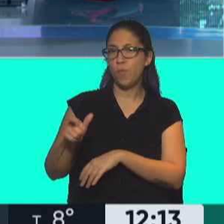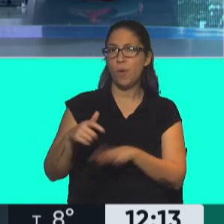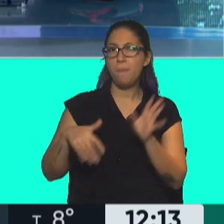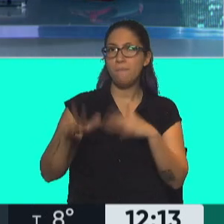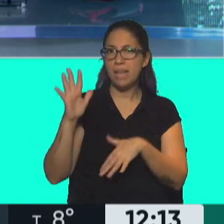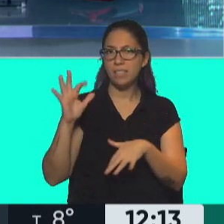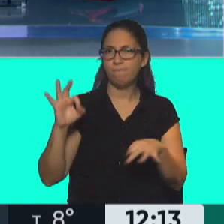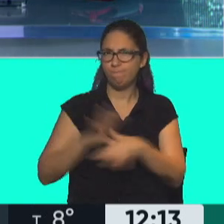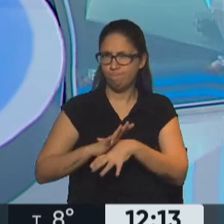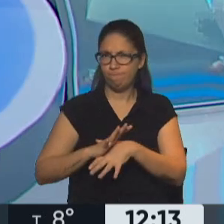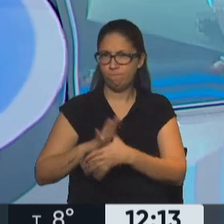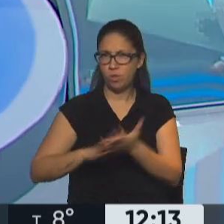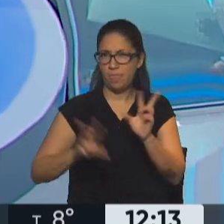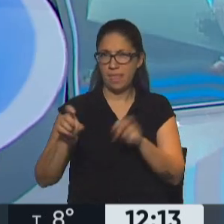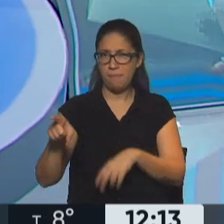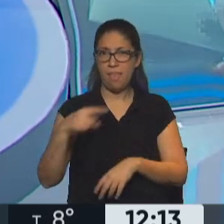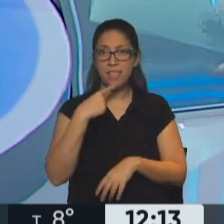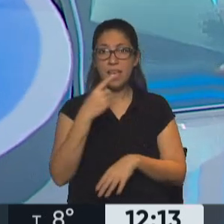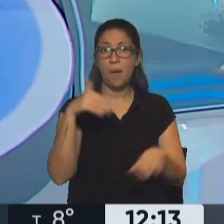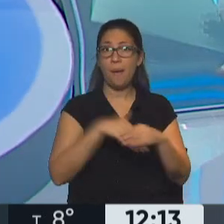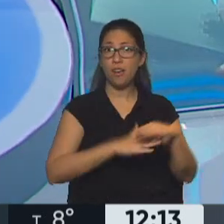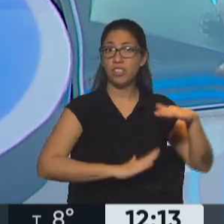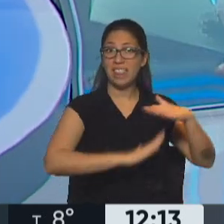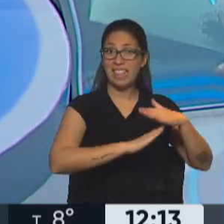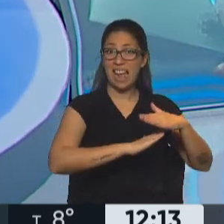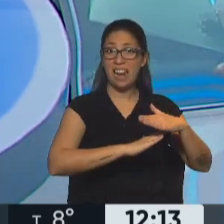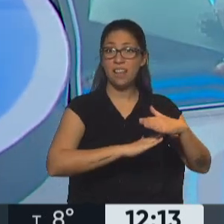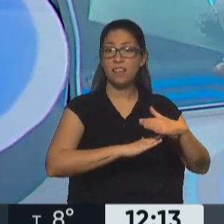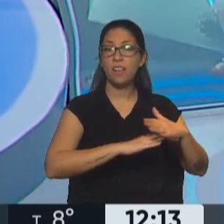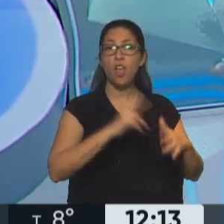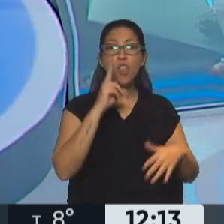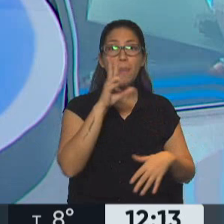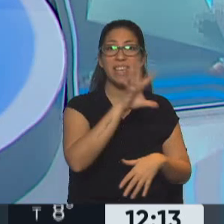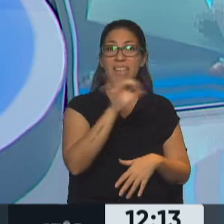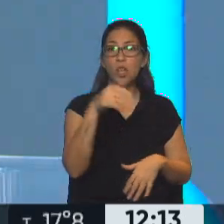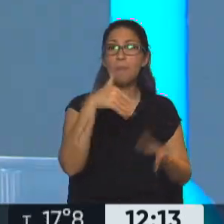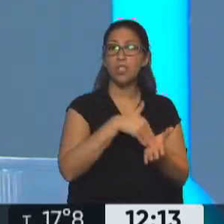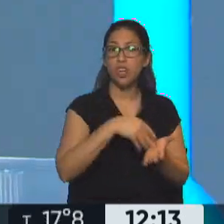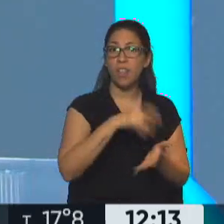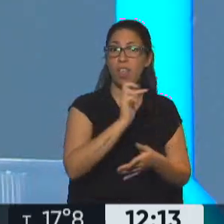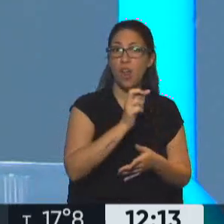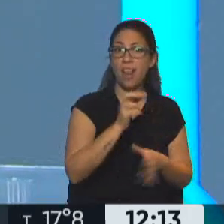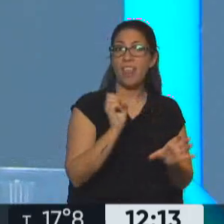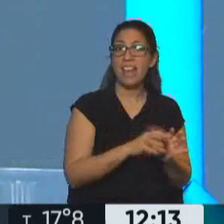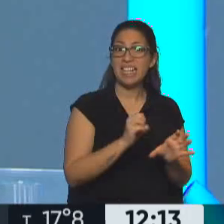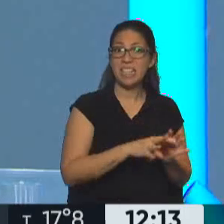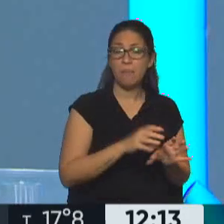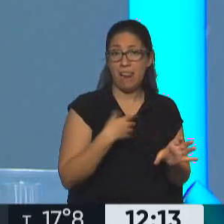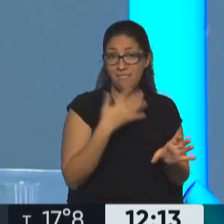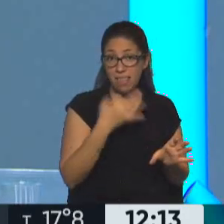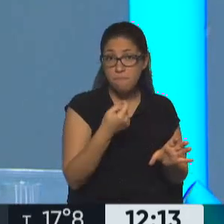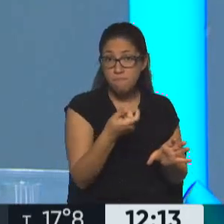más ajustados en este tipo de temas decía que al Banco Central le están quedando 2.500 millones de dólares de reserva disponible. Poco, muy